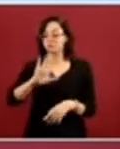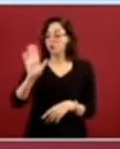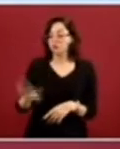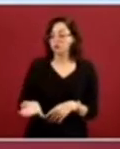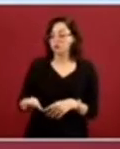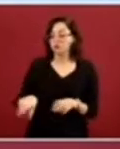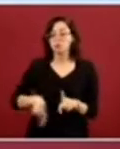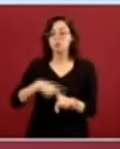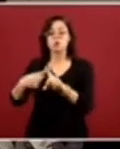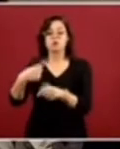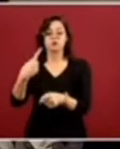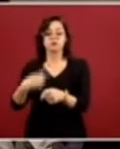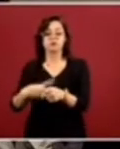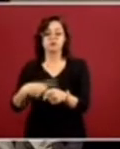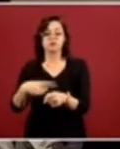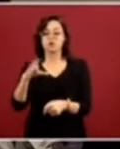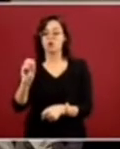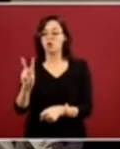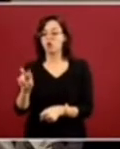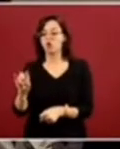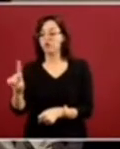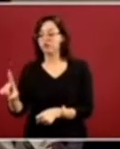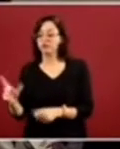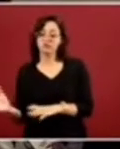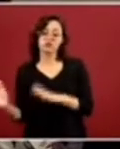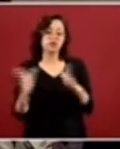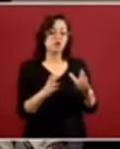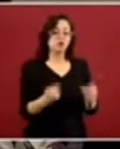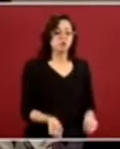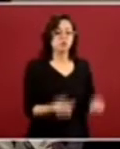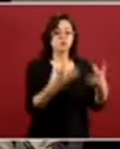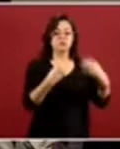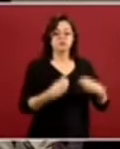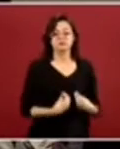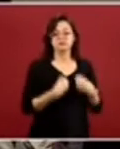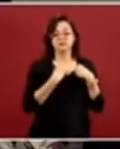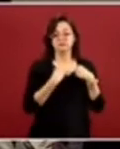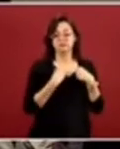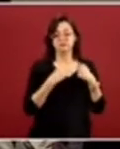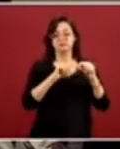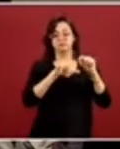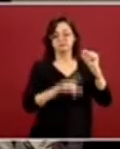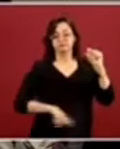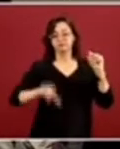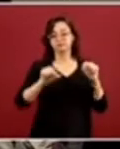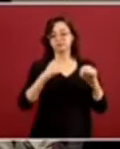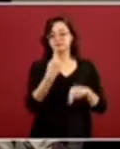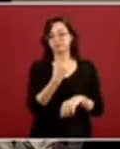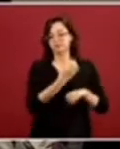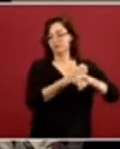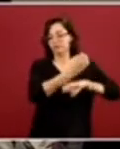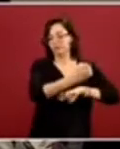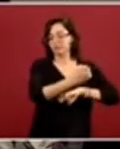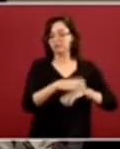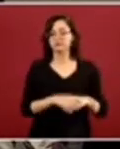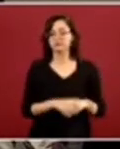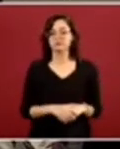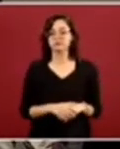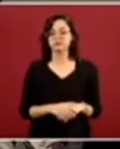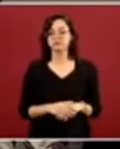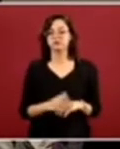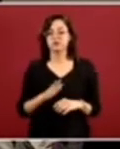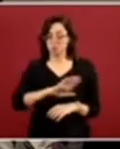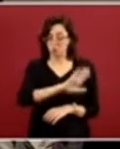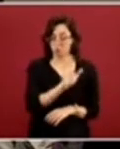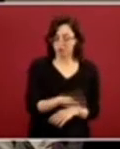caso COVID, respecto a cuántas personas viven en un territorio. Puede ser todo el país o puede ser una entidad federativa. En cambio, la